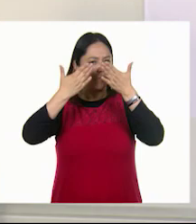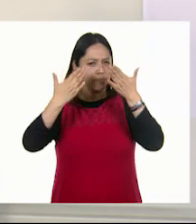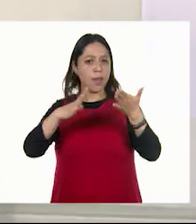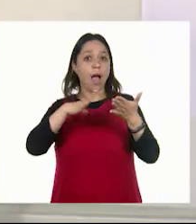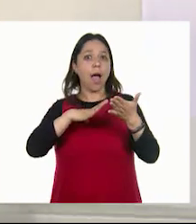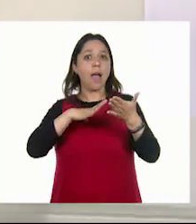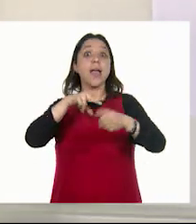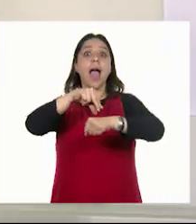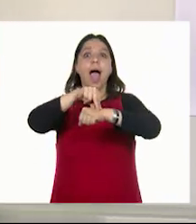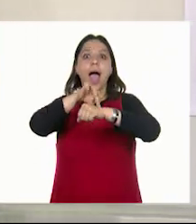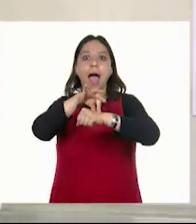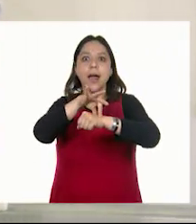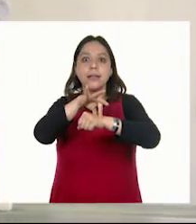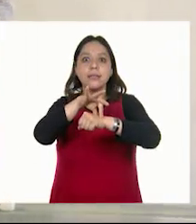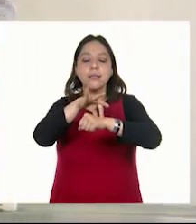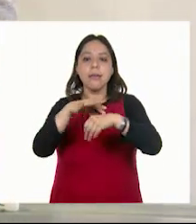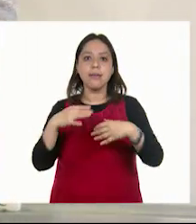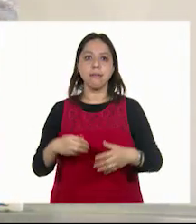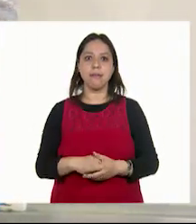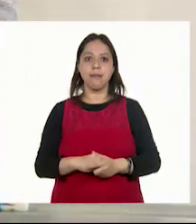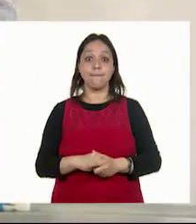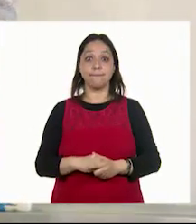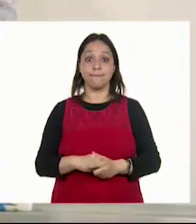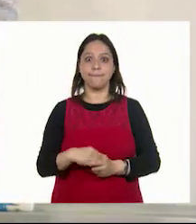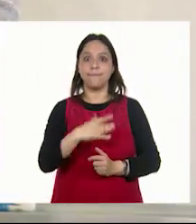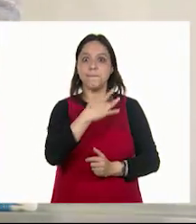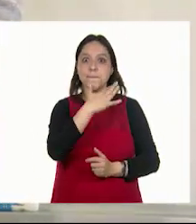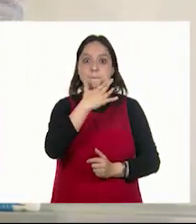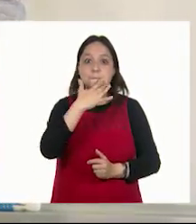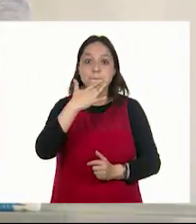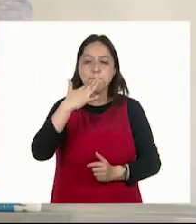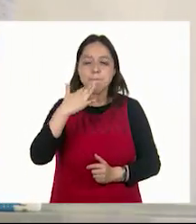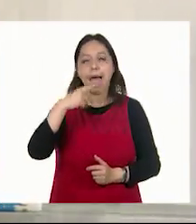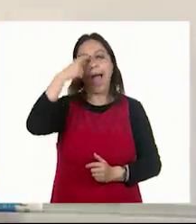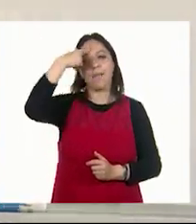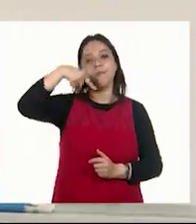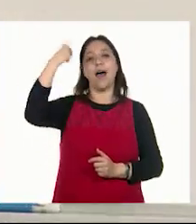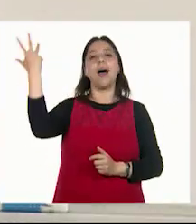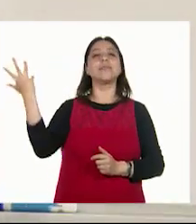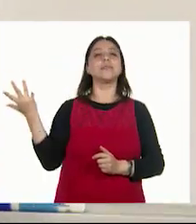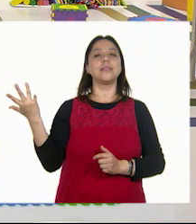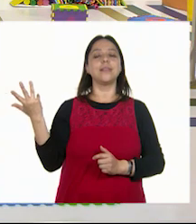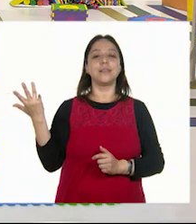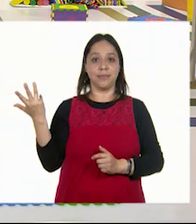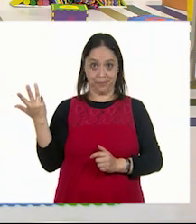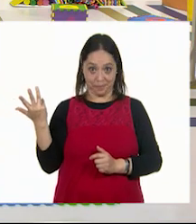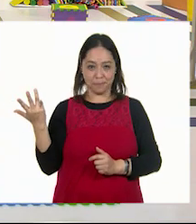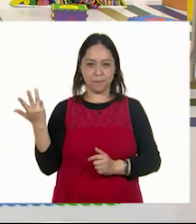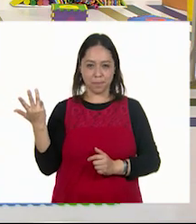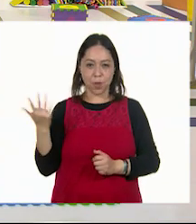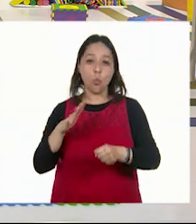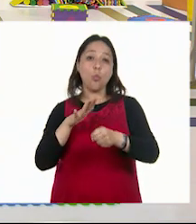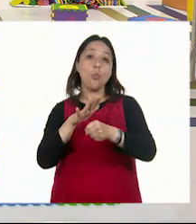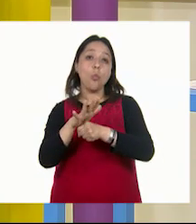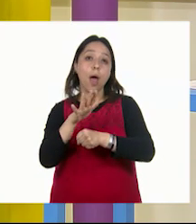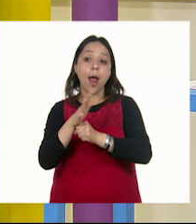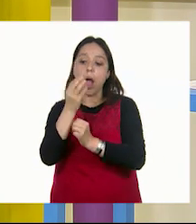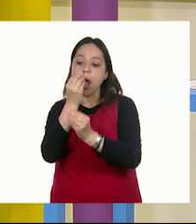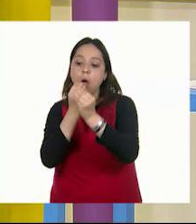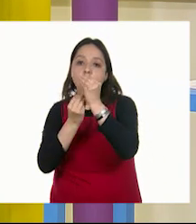de carne. Una carnita. ¡Mmm! Ah, ese es fácil. Alimentos de origen animal.